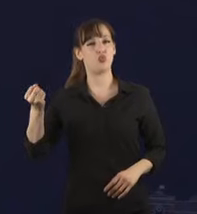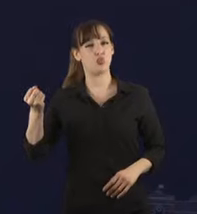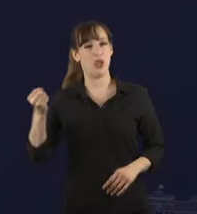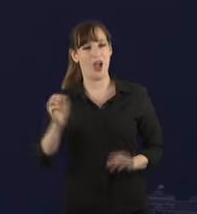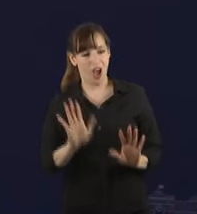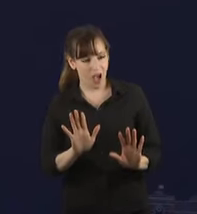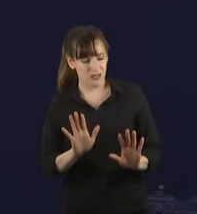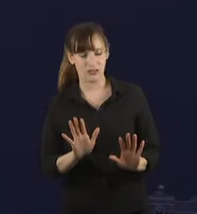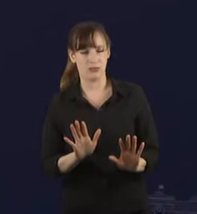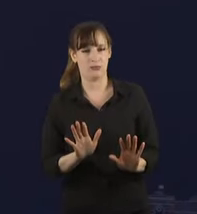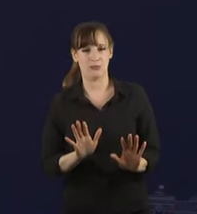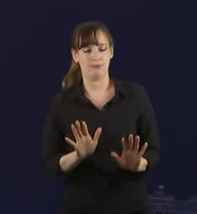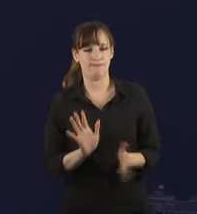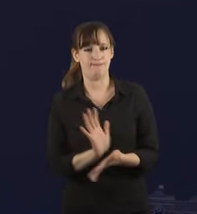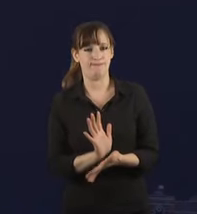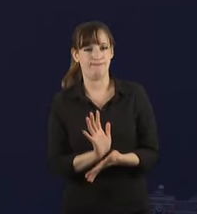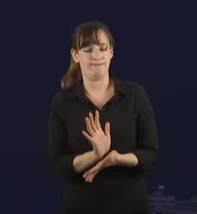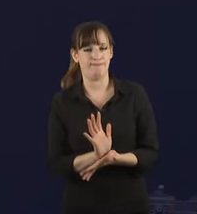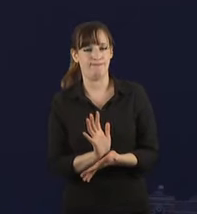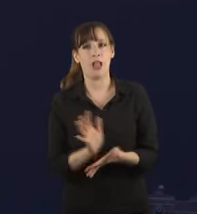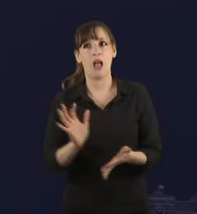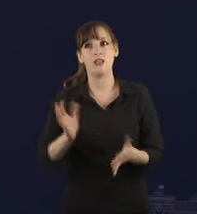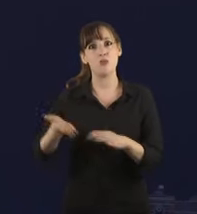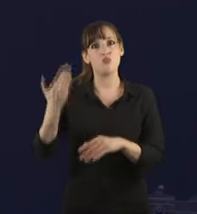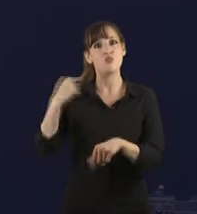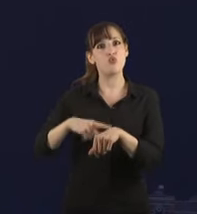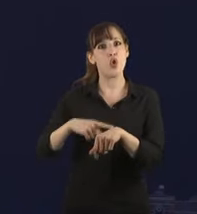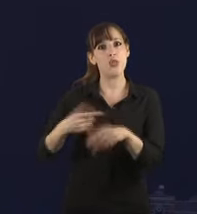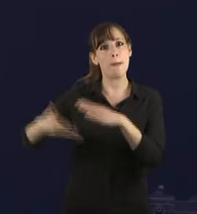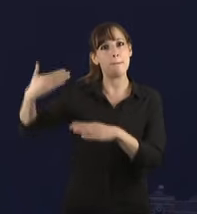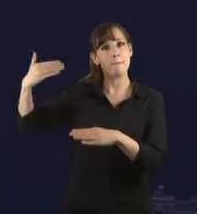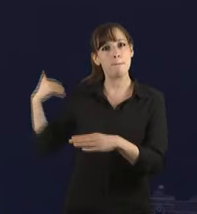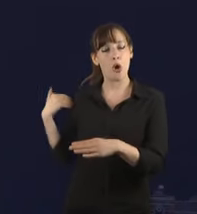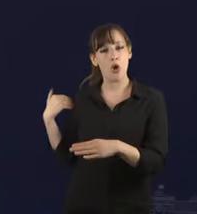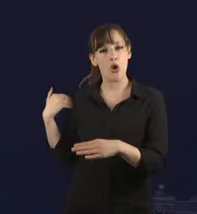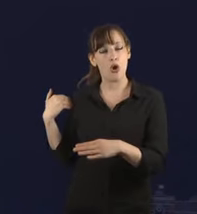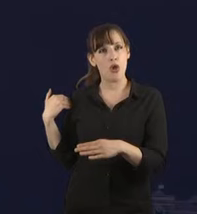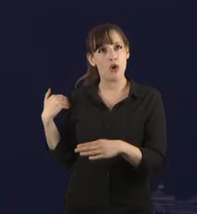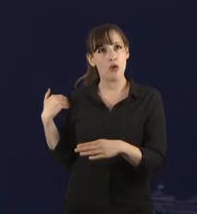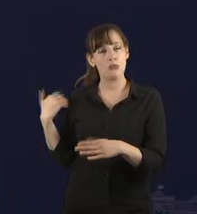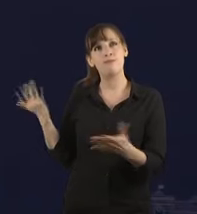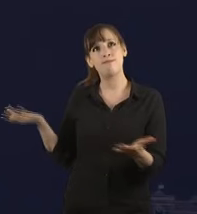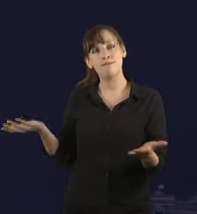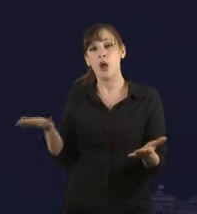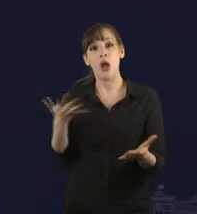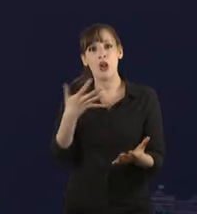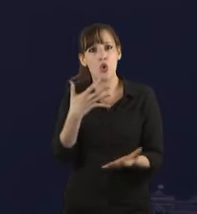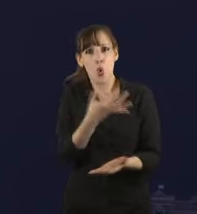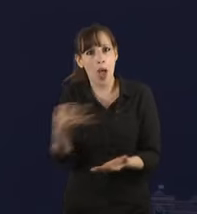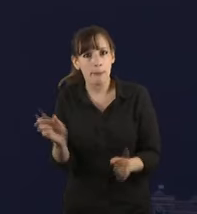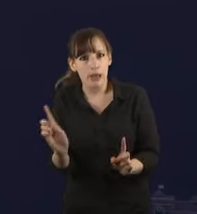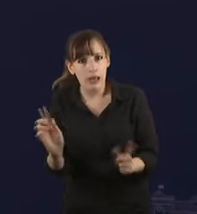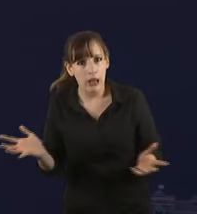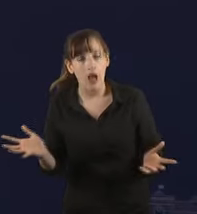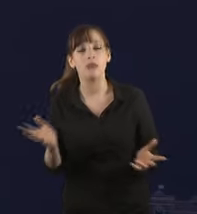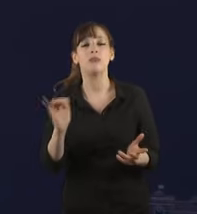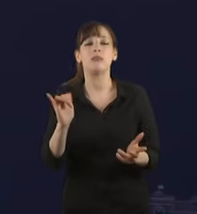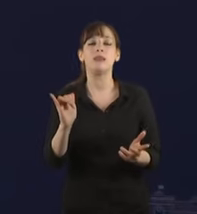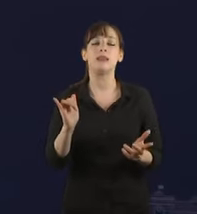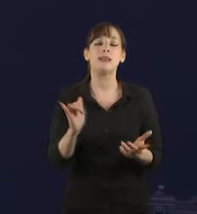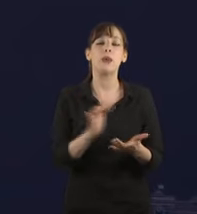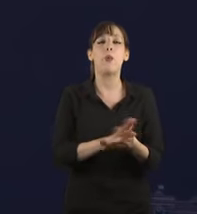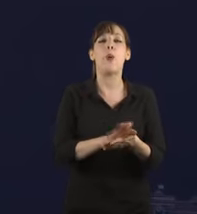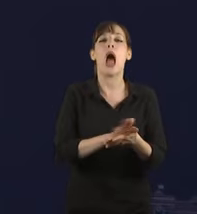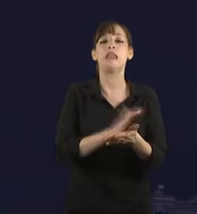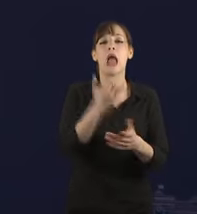sentido en virtud de que hace muchísimo tiempo que no se aplica se aplica digamos en el cálculo de la base de remuneración